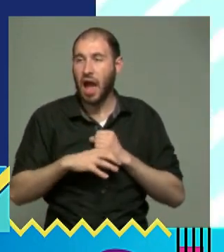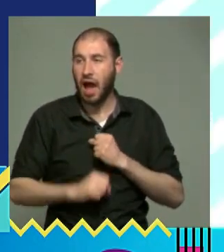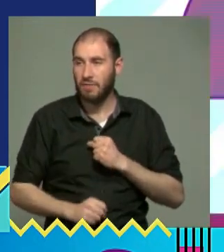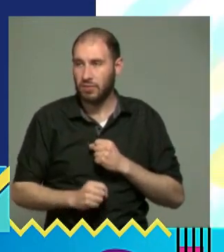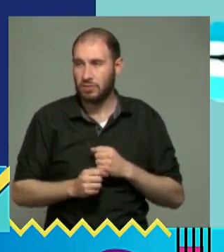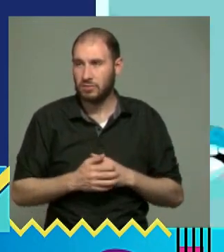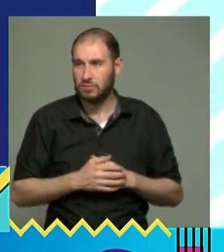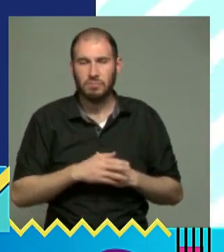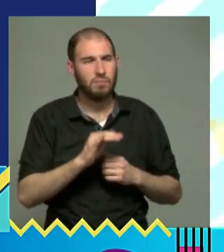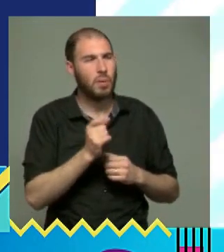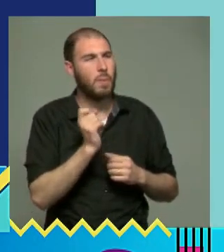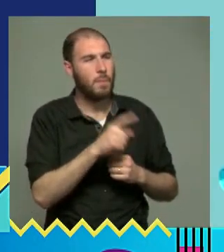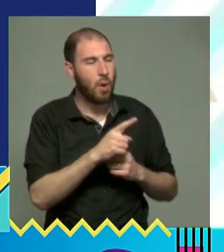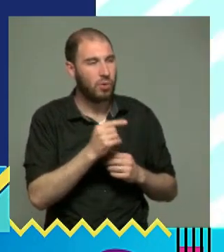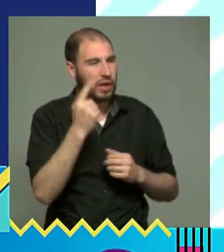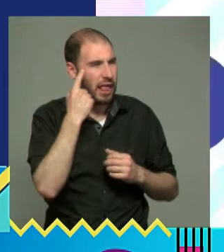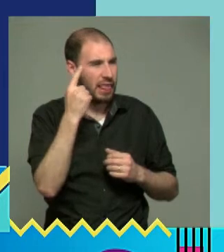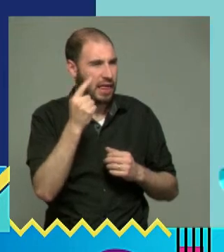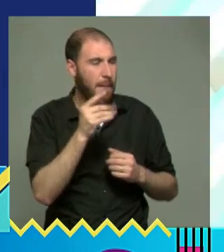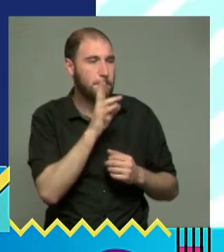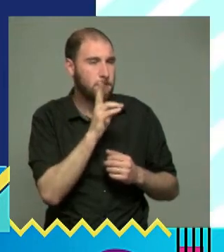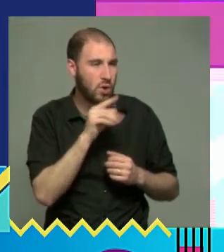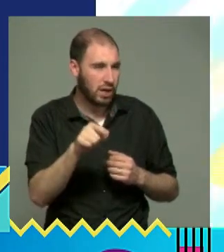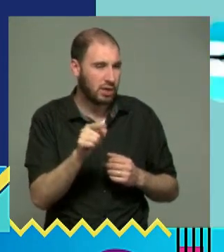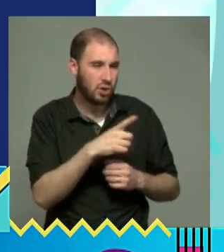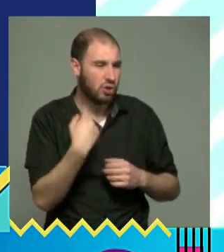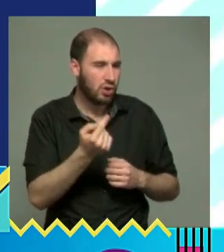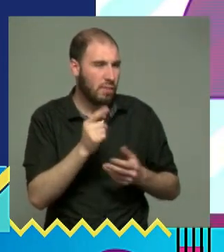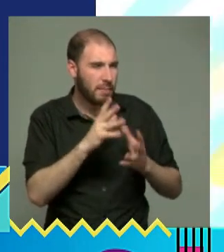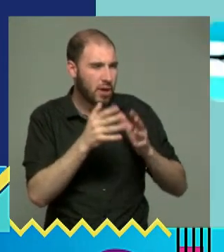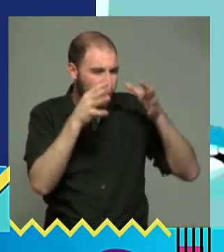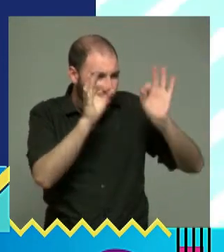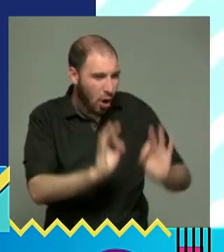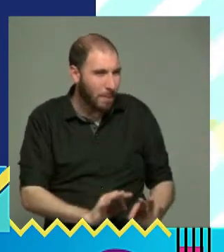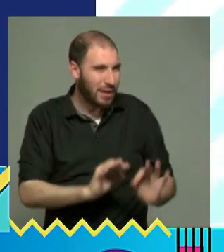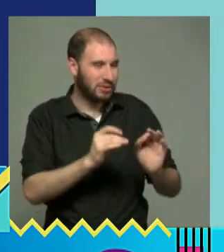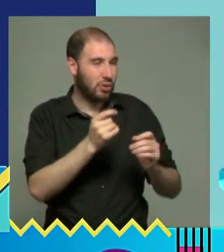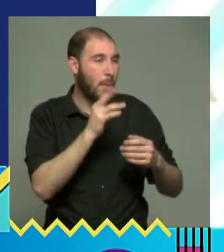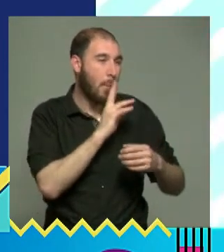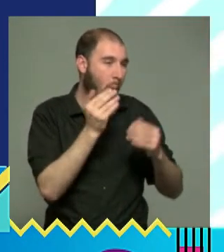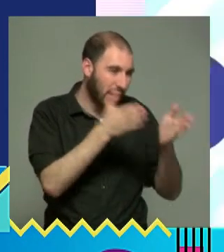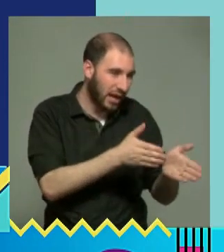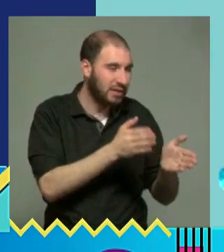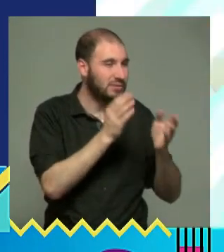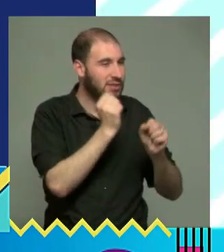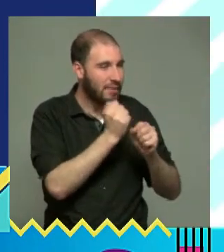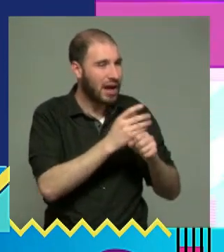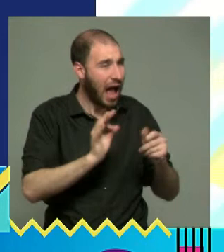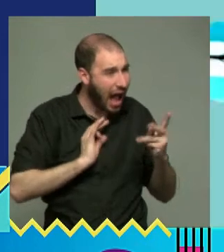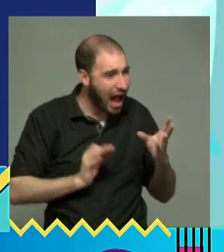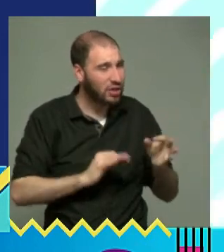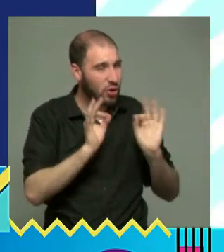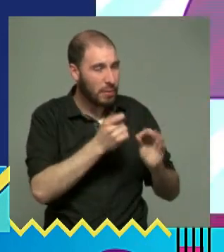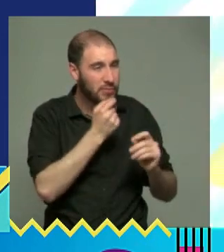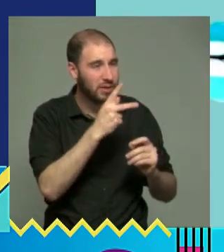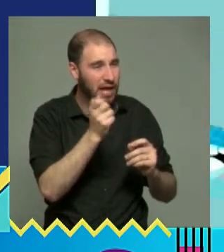sea legal. Sí, porque vos estás pensando en la mujer y nosotros lo vemos más integral, pensamos tanto en la mujer y trabajamos todo el año, como en el caso